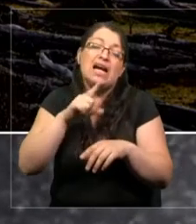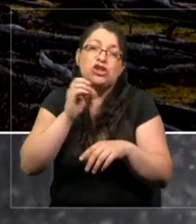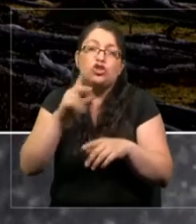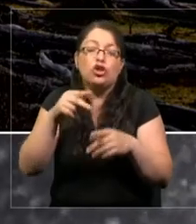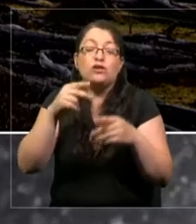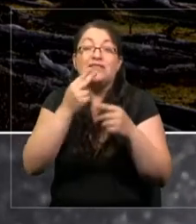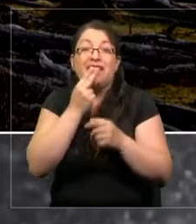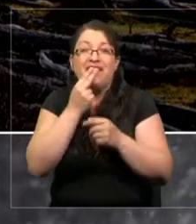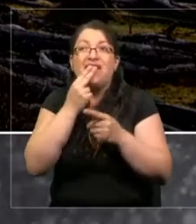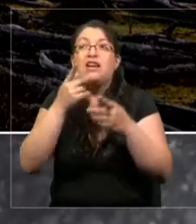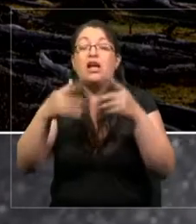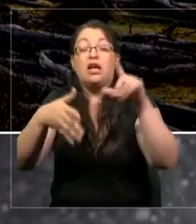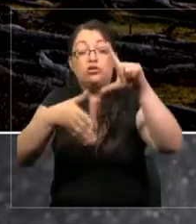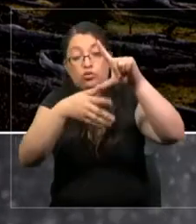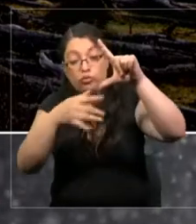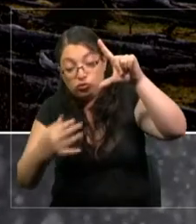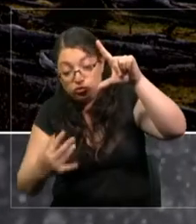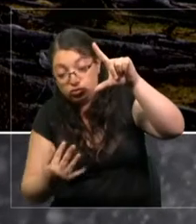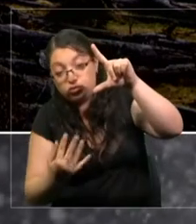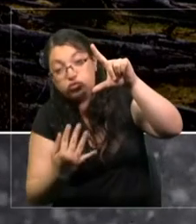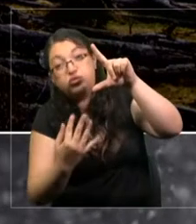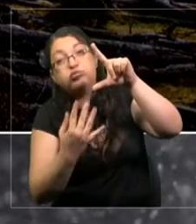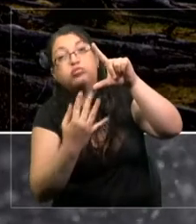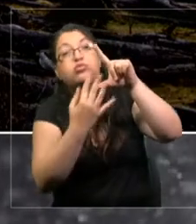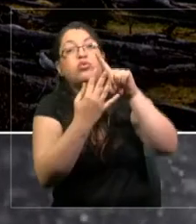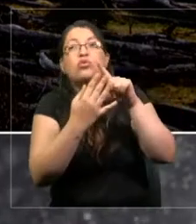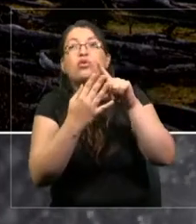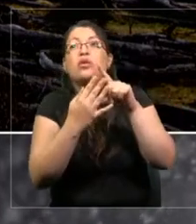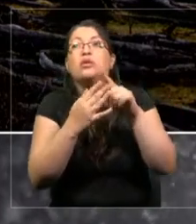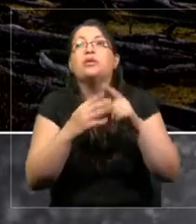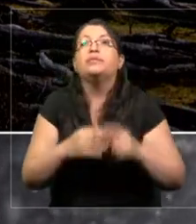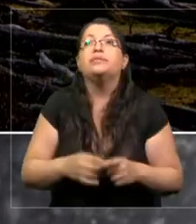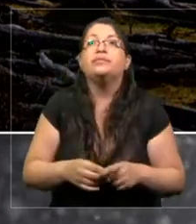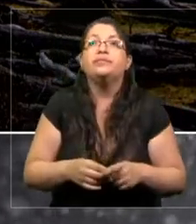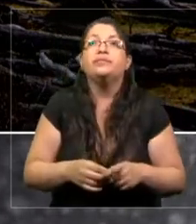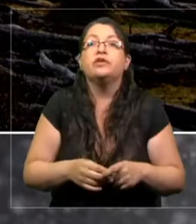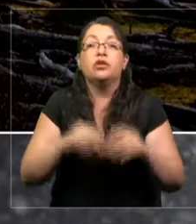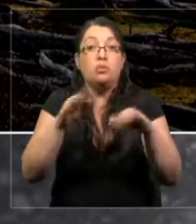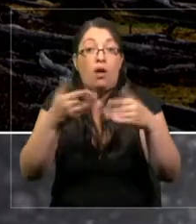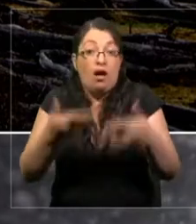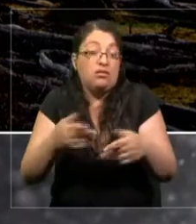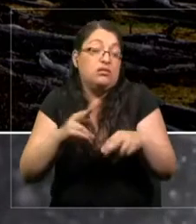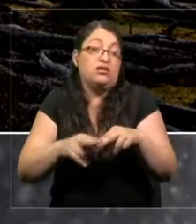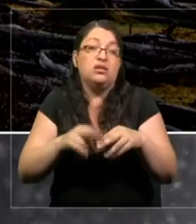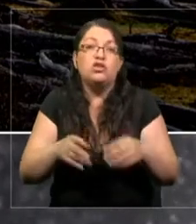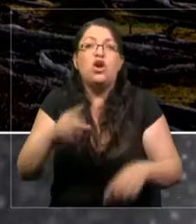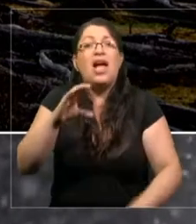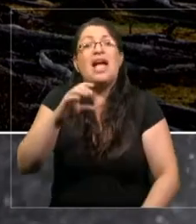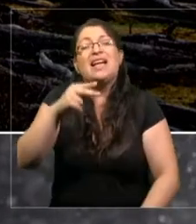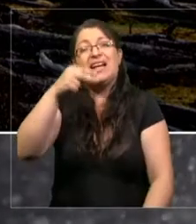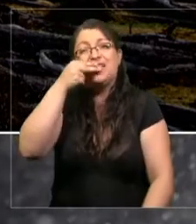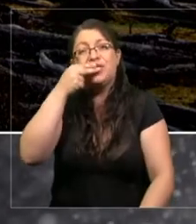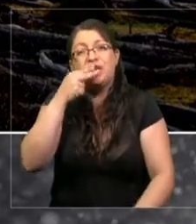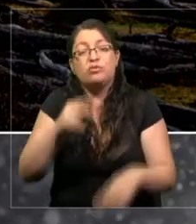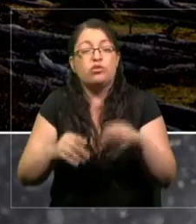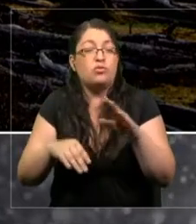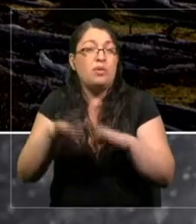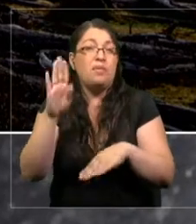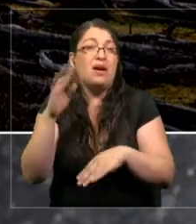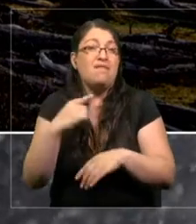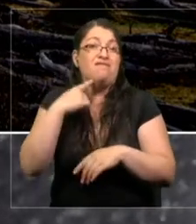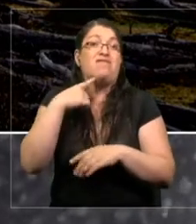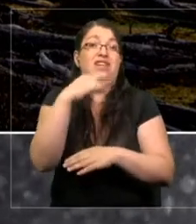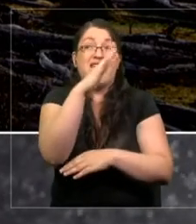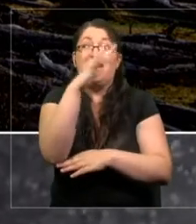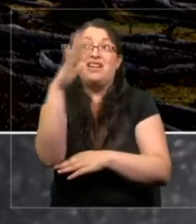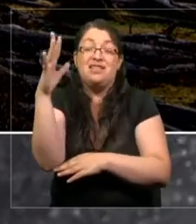sudamérica desde el sur hacia el norte como ha ocurrido hasta ahora es efectivamente los castores la mayor amenaza a los bosques de tierra del fuego